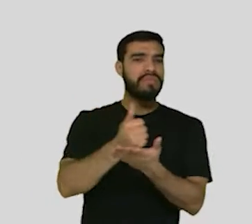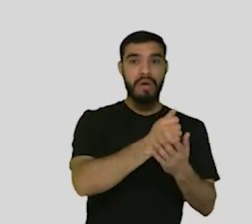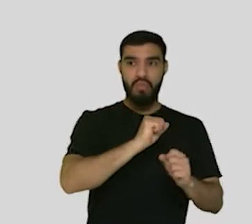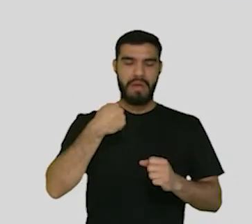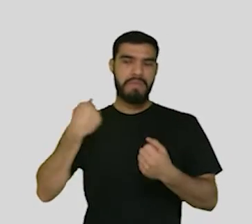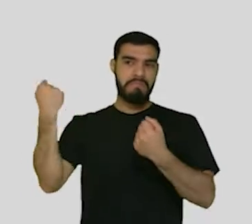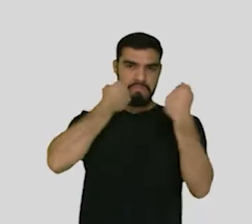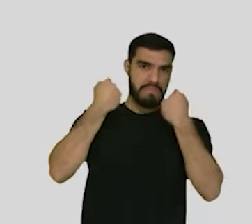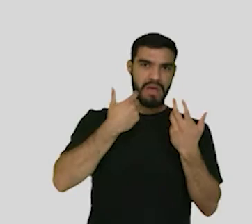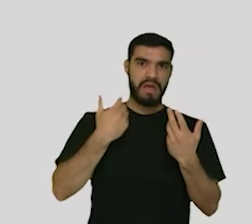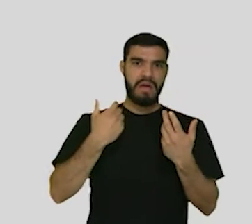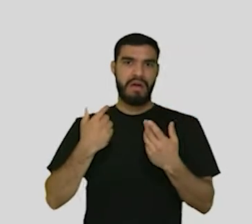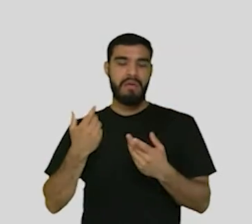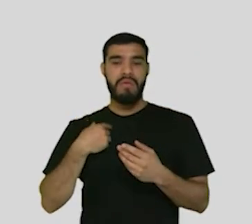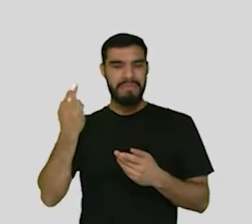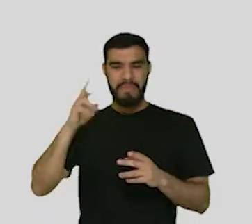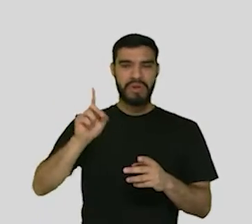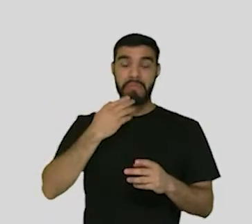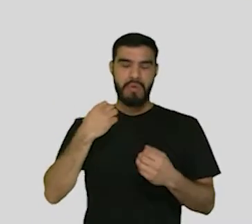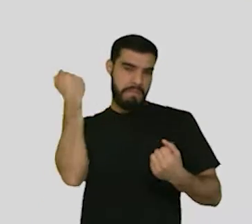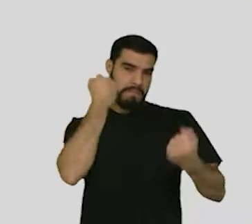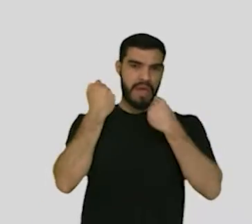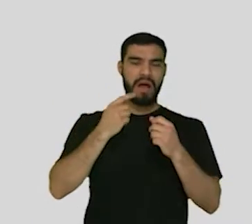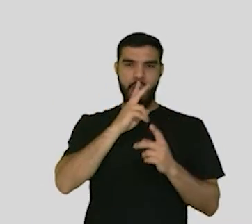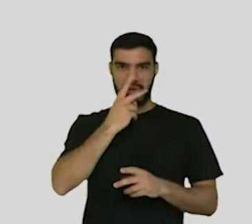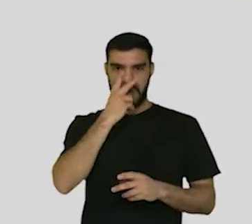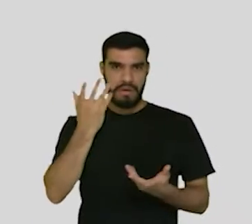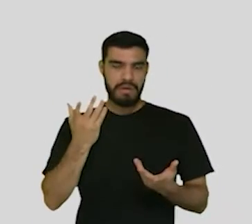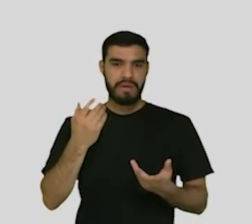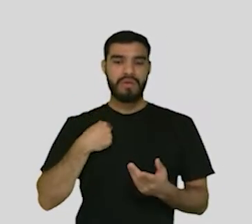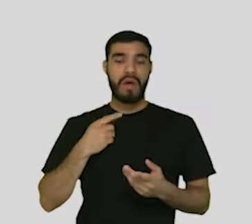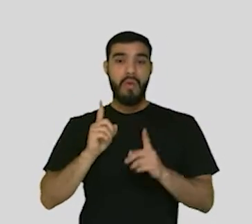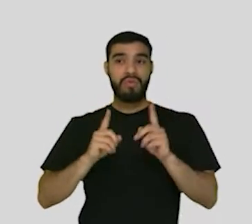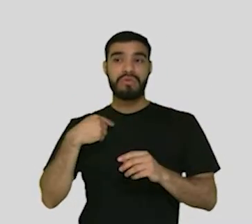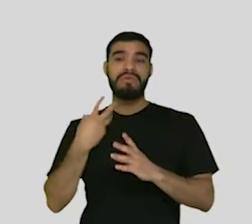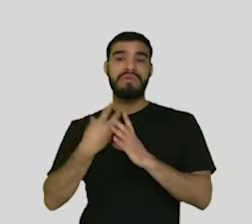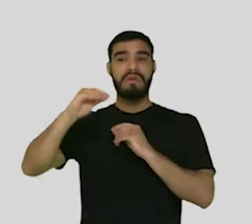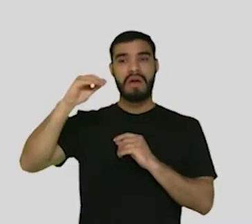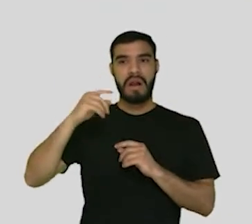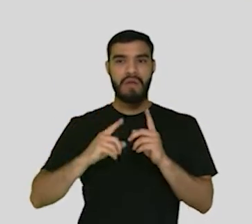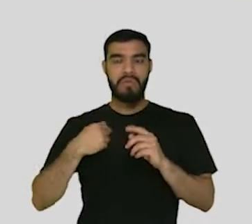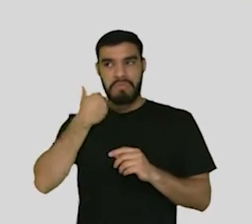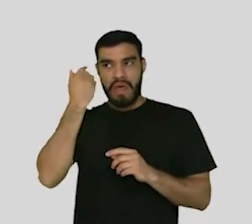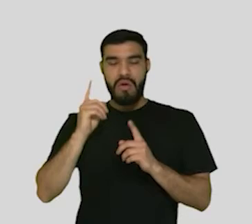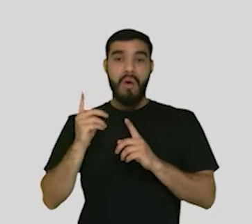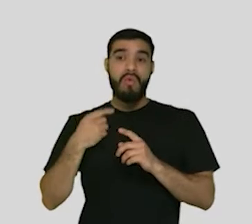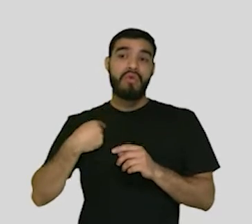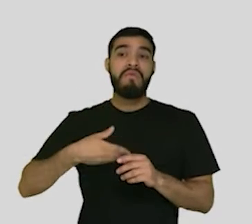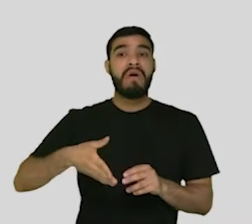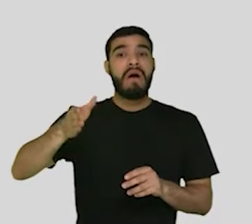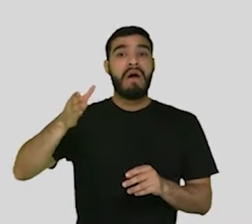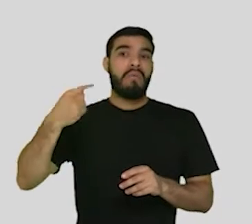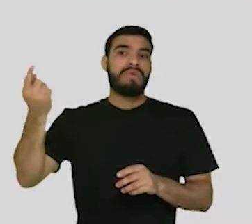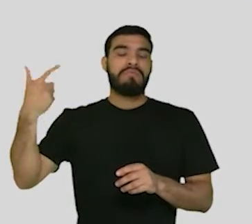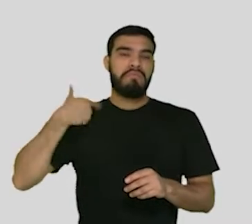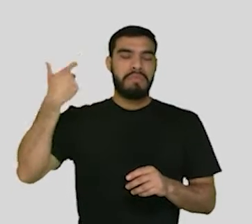me pueden está yo calle pe y que tú se no pa se golpea y cual de beber a monda yu nace yu cae y está